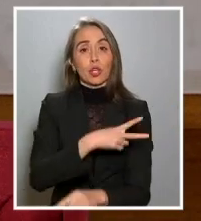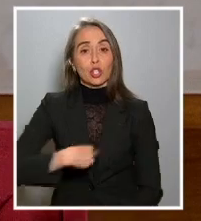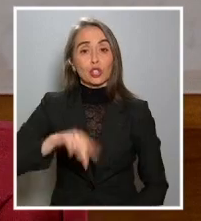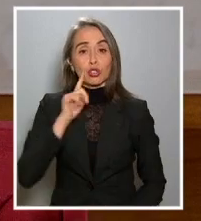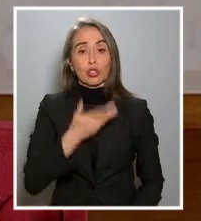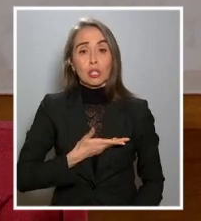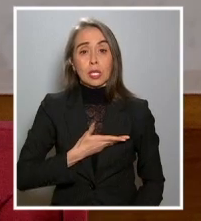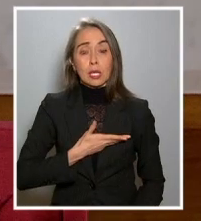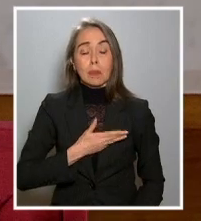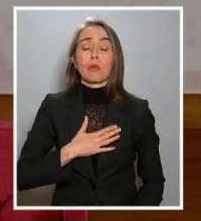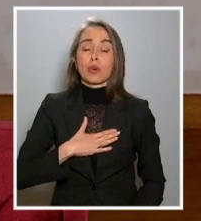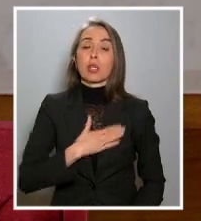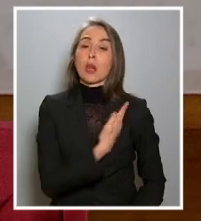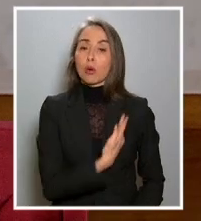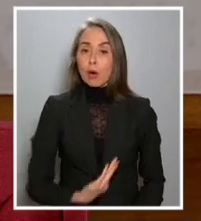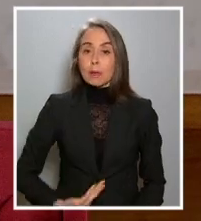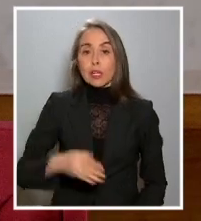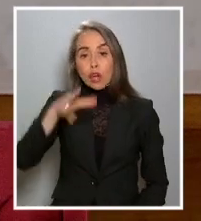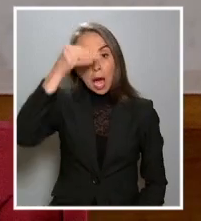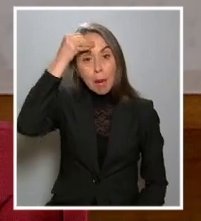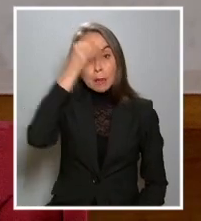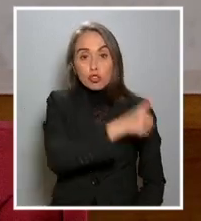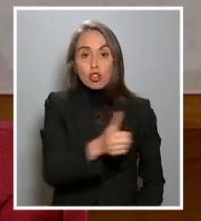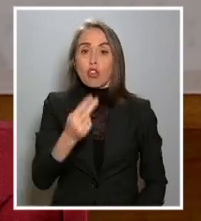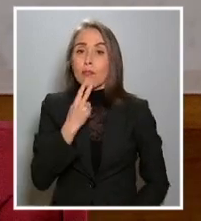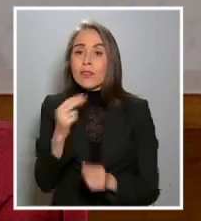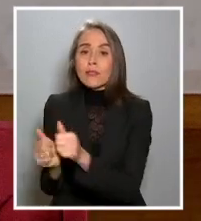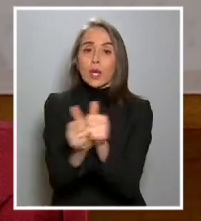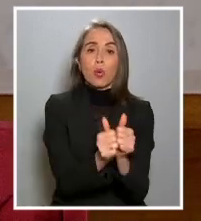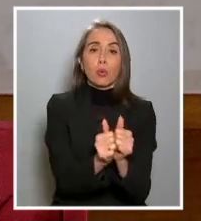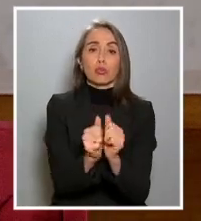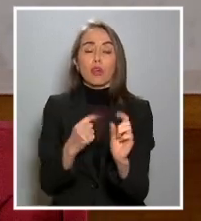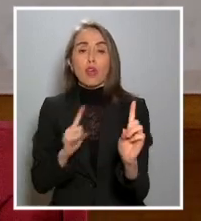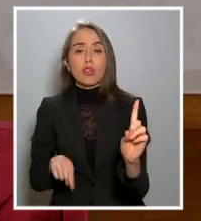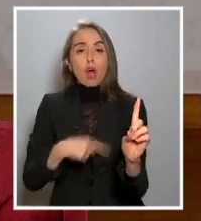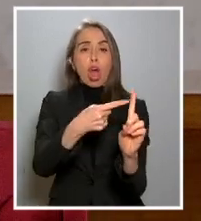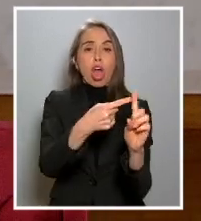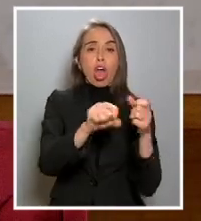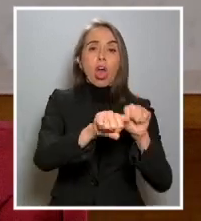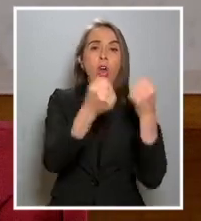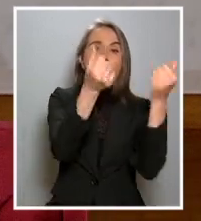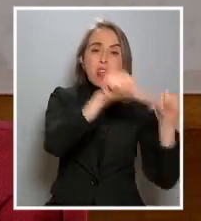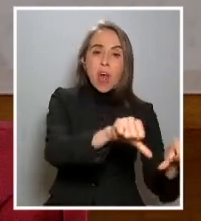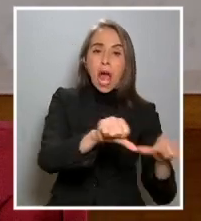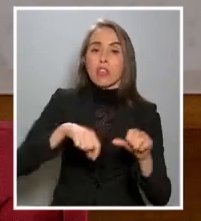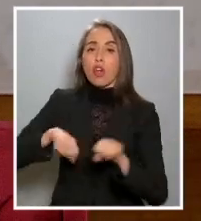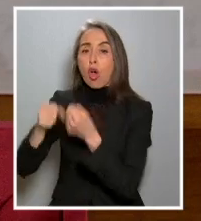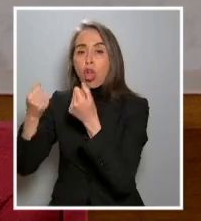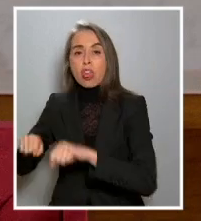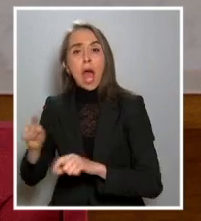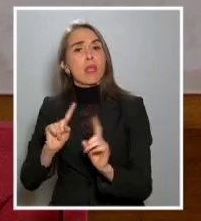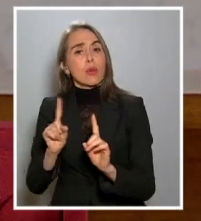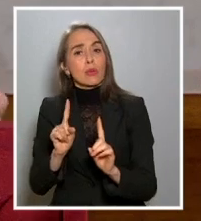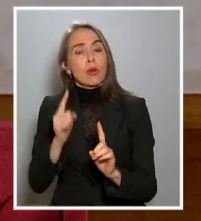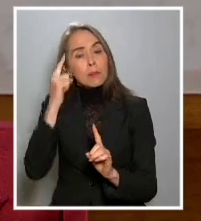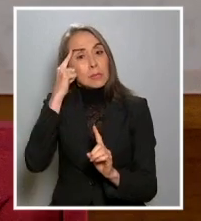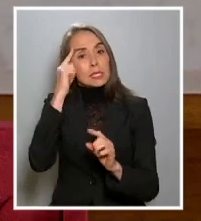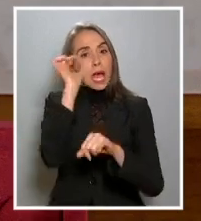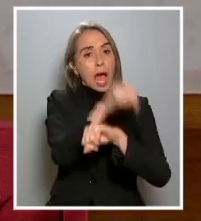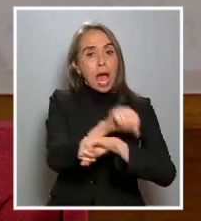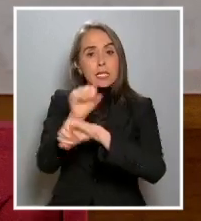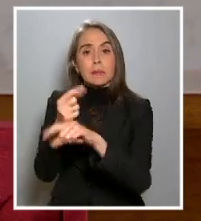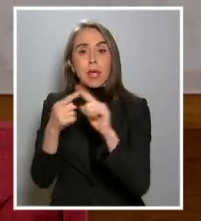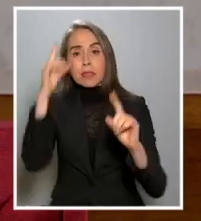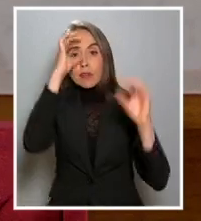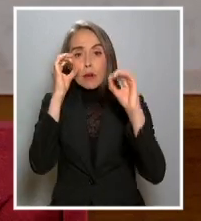como gobierno, que aprendamos todos a vivir juntos, sin dañarnos, aceptando nuestras diferencias, debatiéndolas con